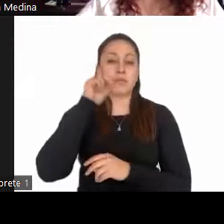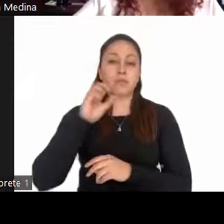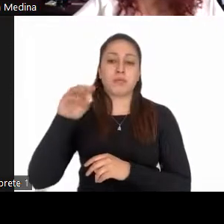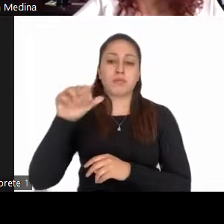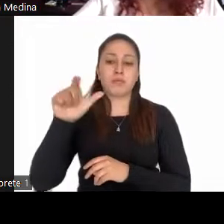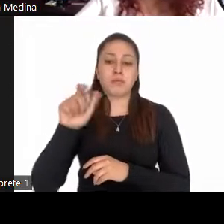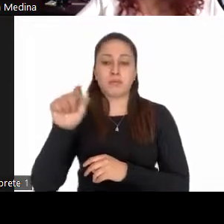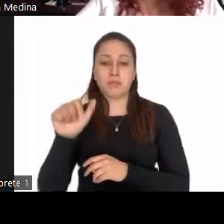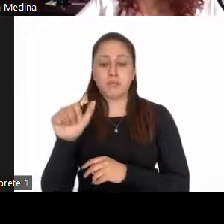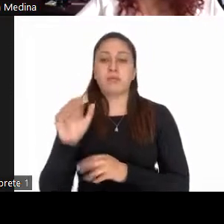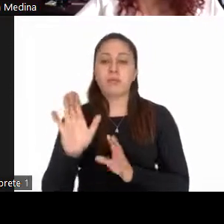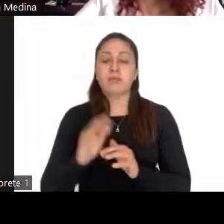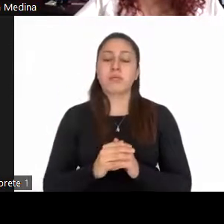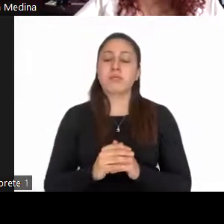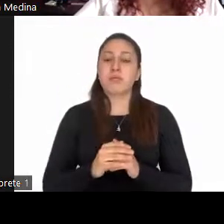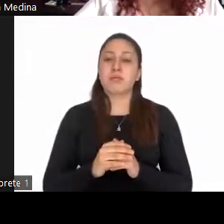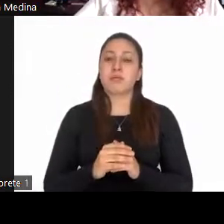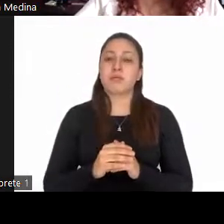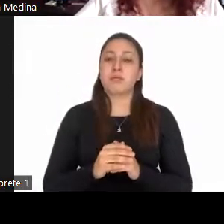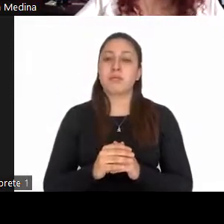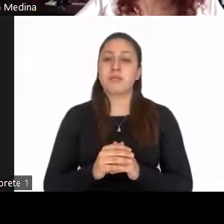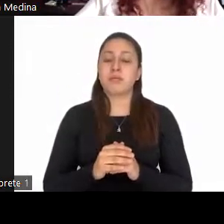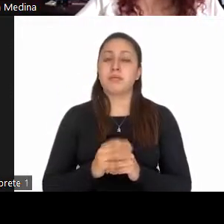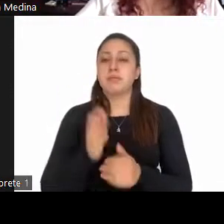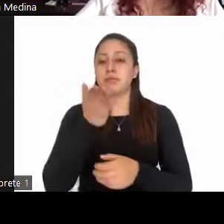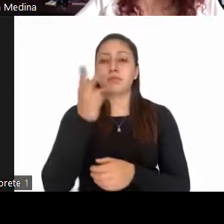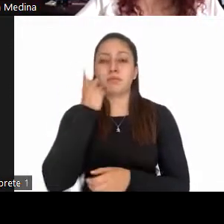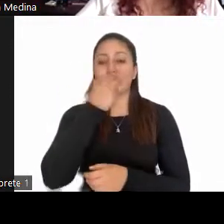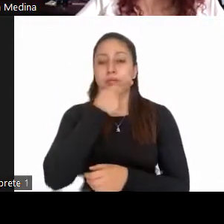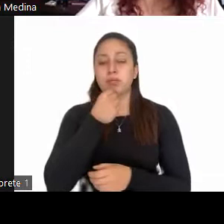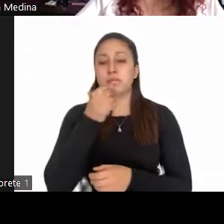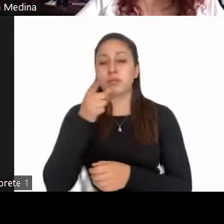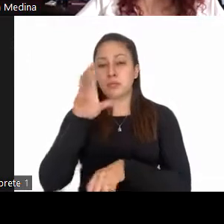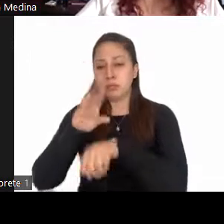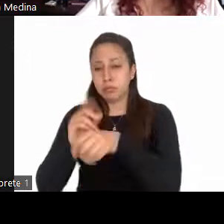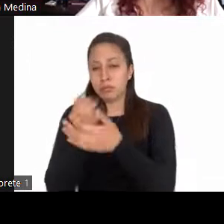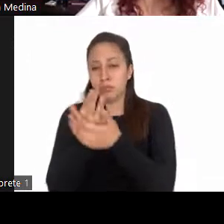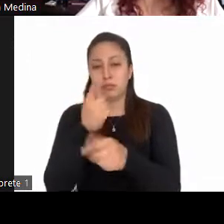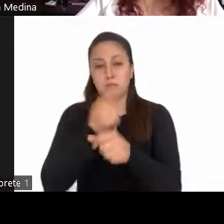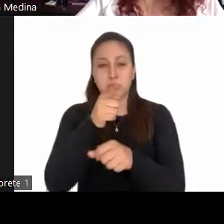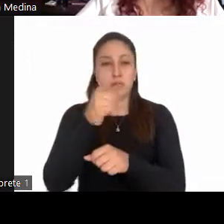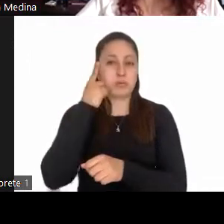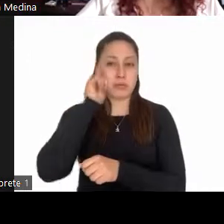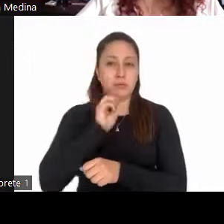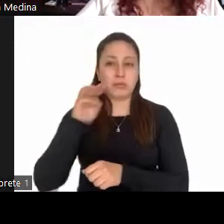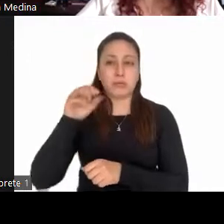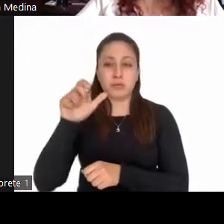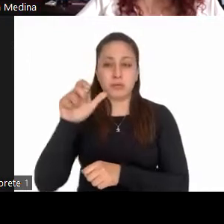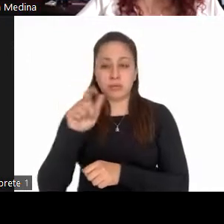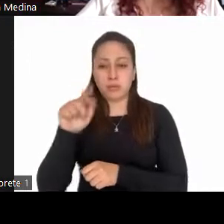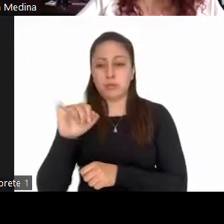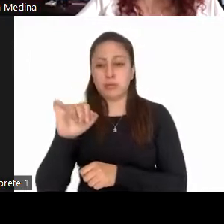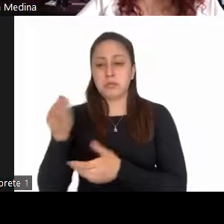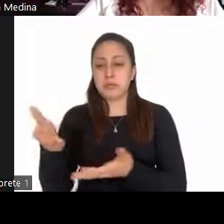En consecuencia, diputado Temístocles, no sé si nos permitiría que fuera primero la diputada Maxta. Adelante, sin